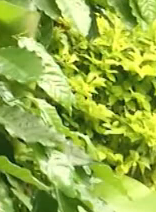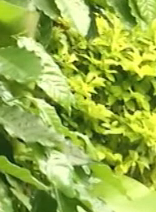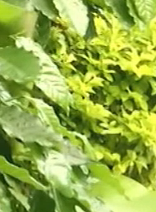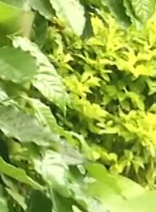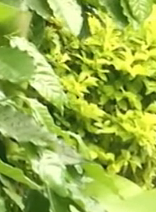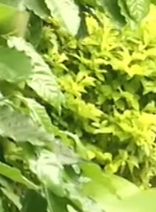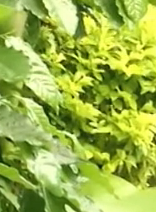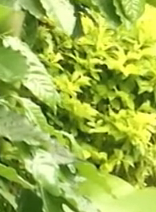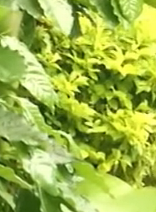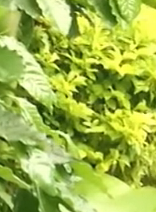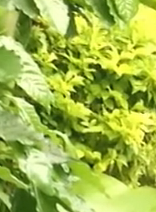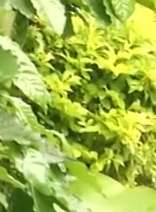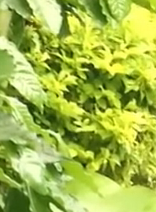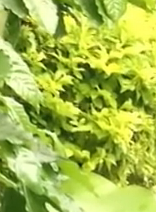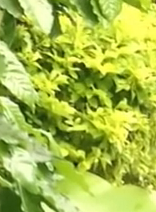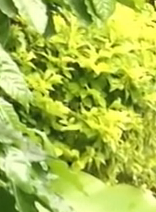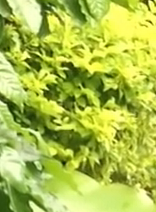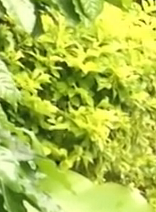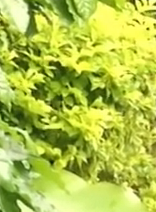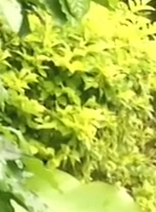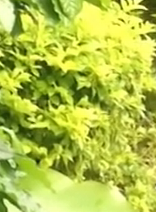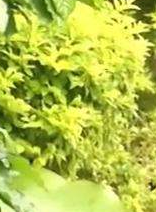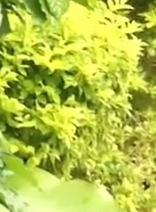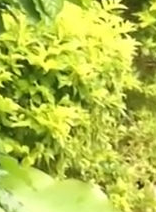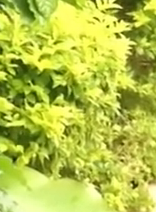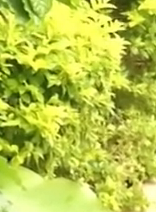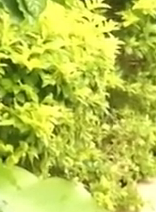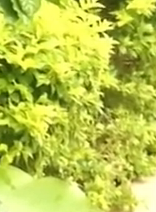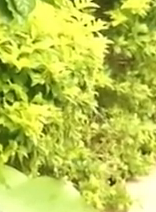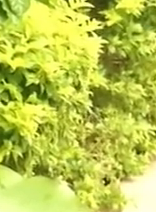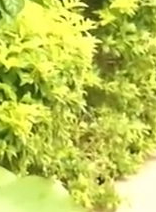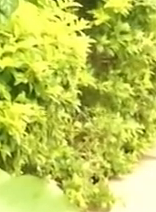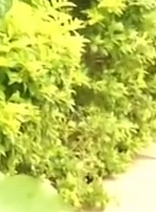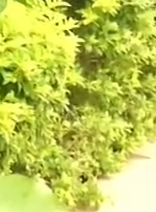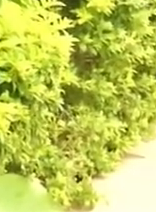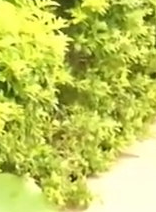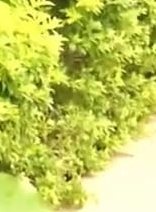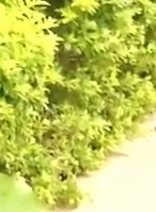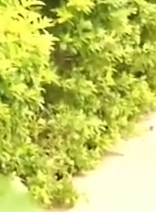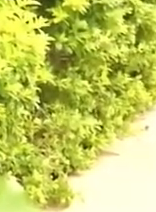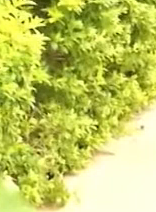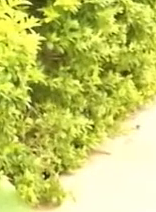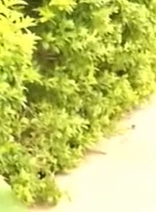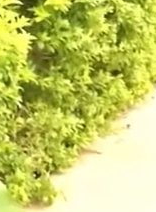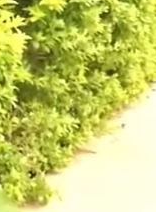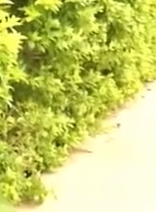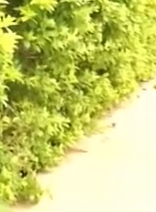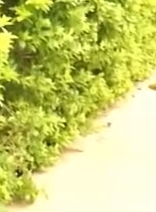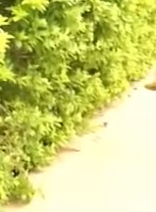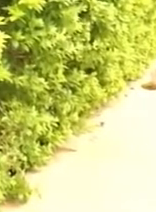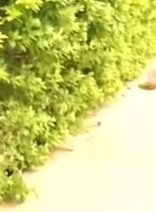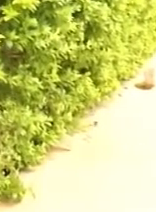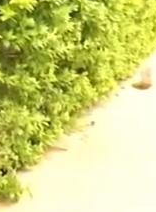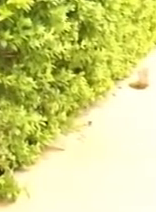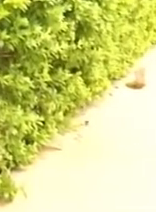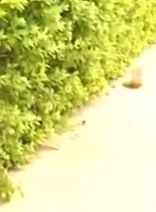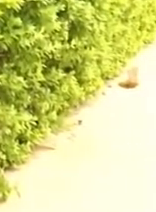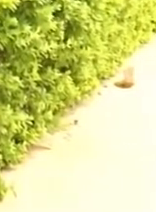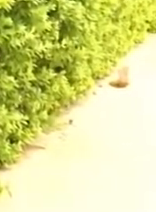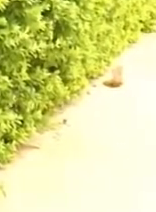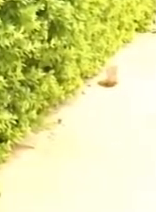muchas personas que vienen a la consulta uno de los motivos de consulta es me comí algo hice algo y me